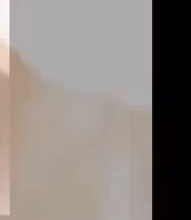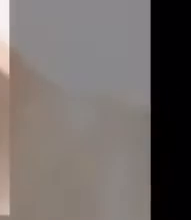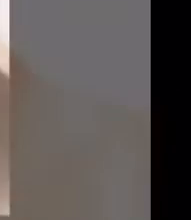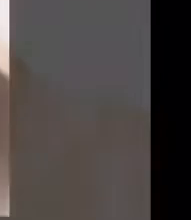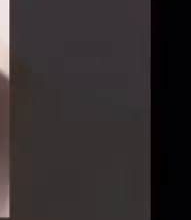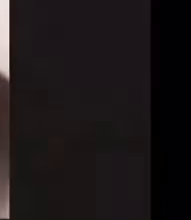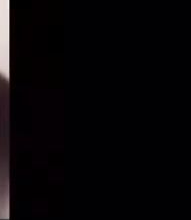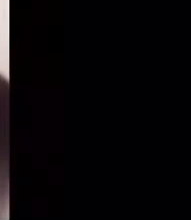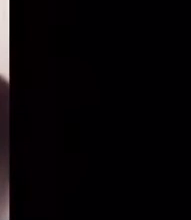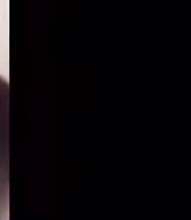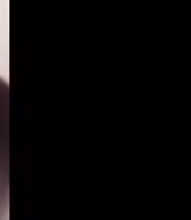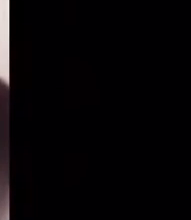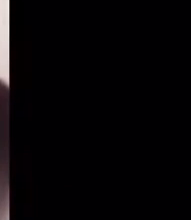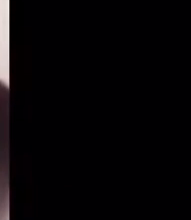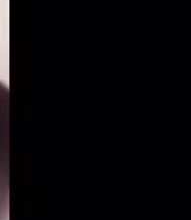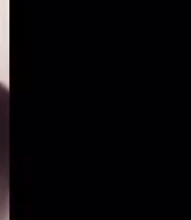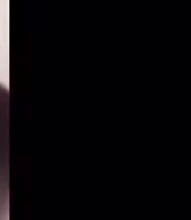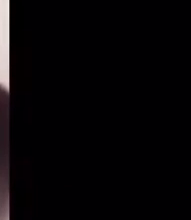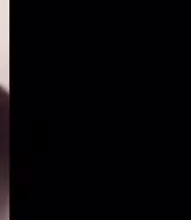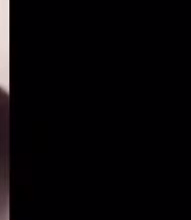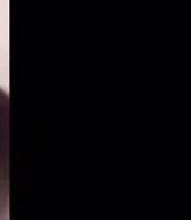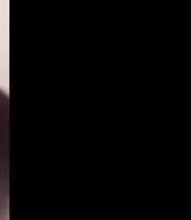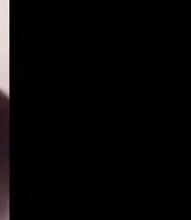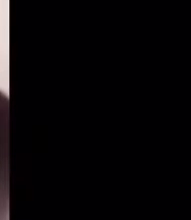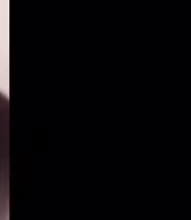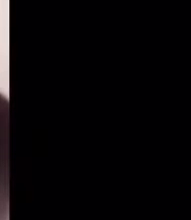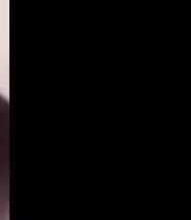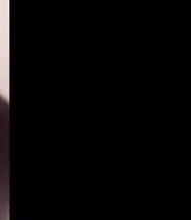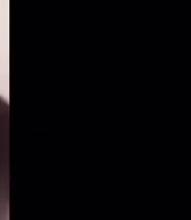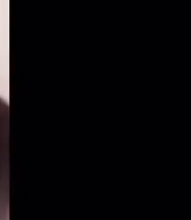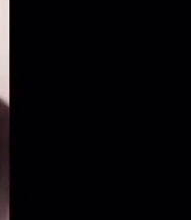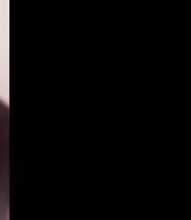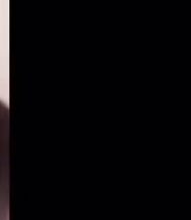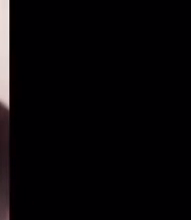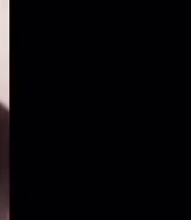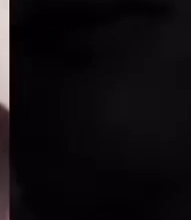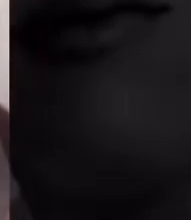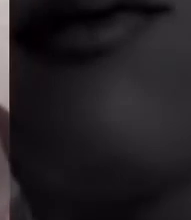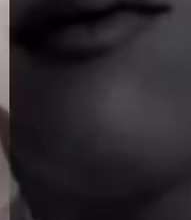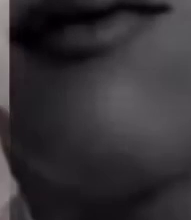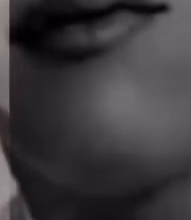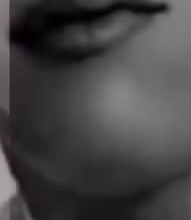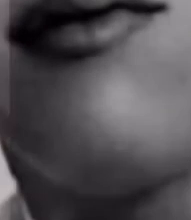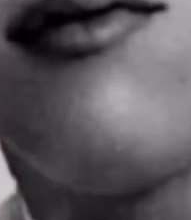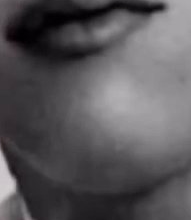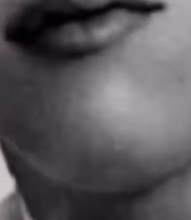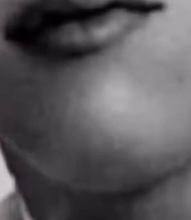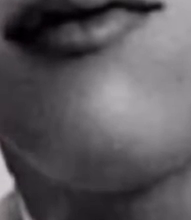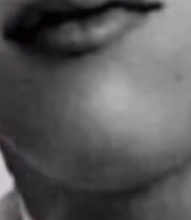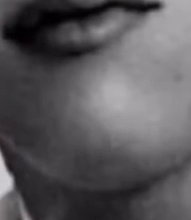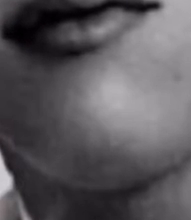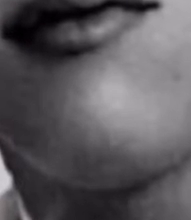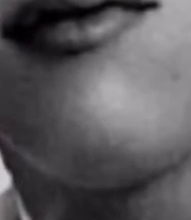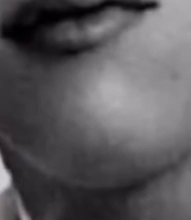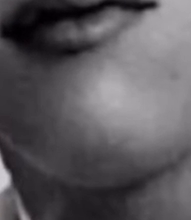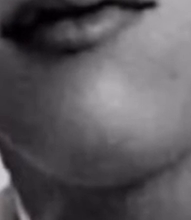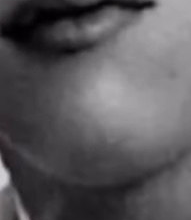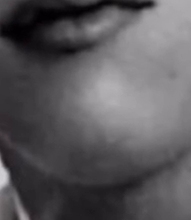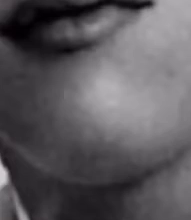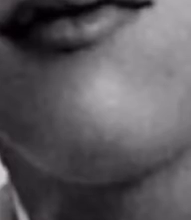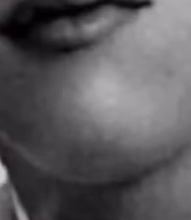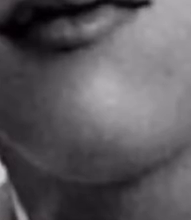apareces, el misterio del amor. Y si no lo